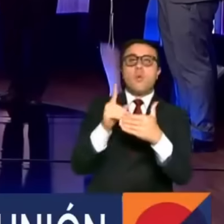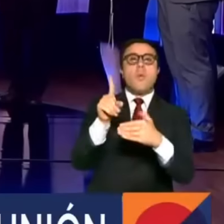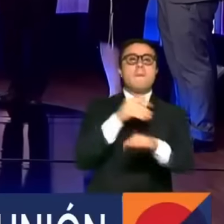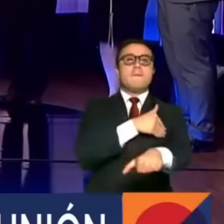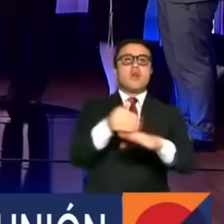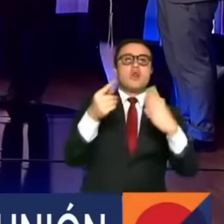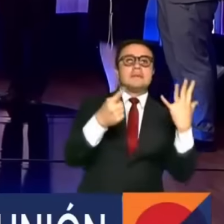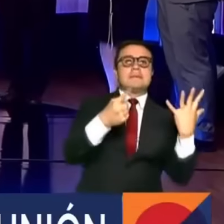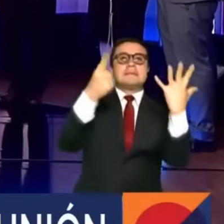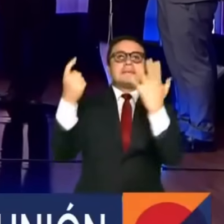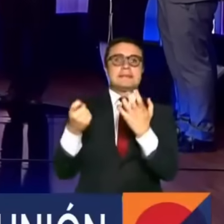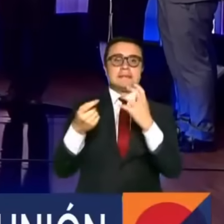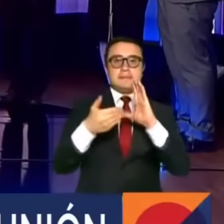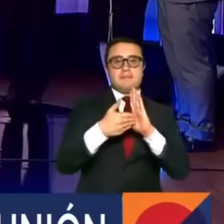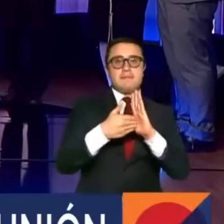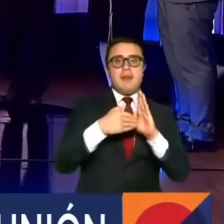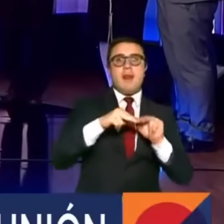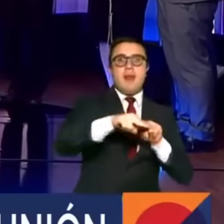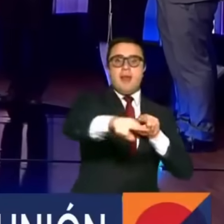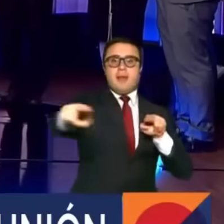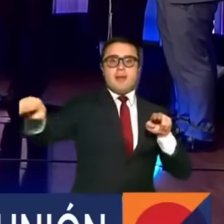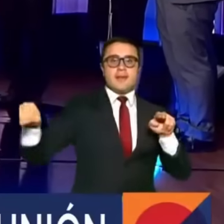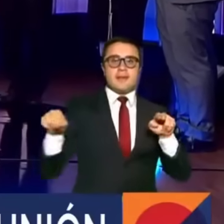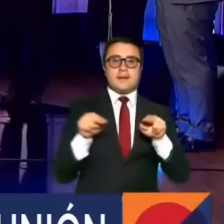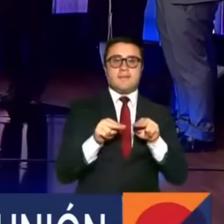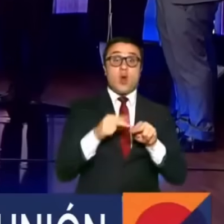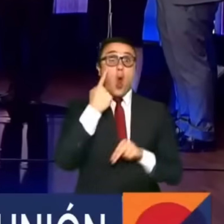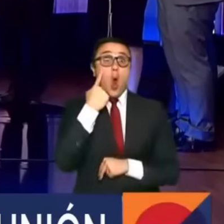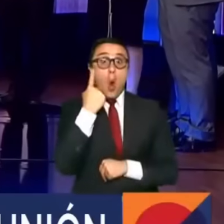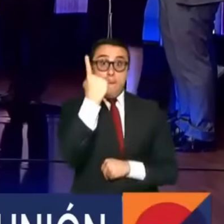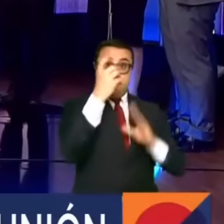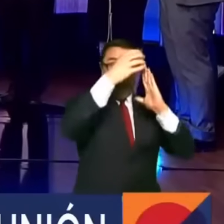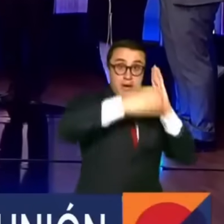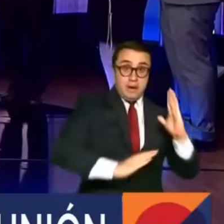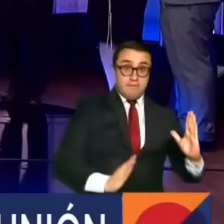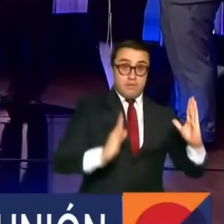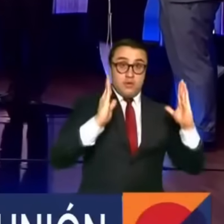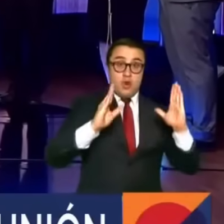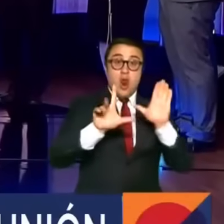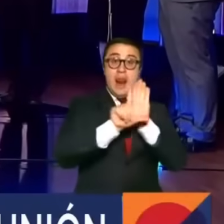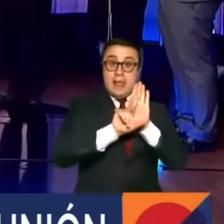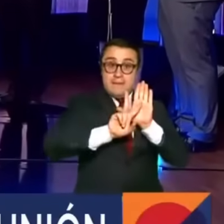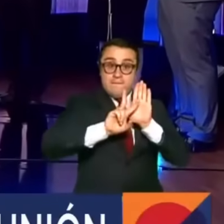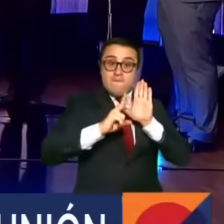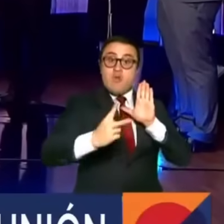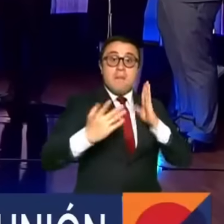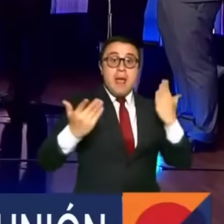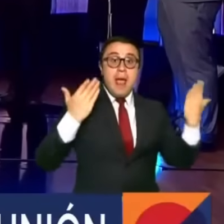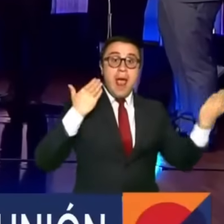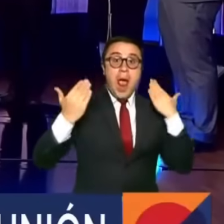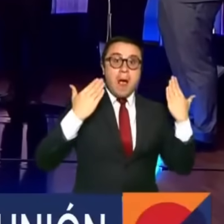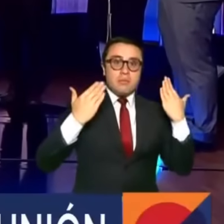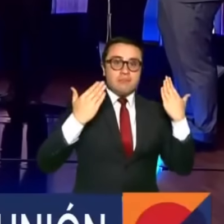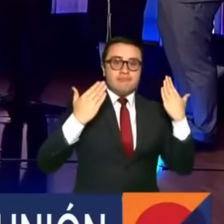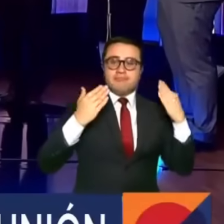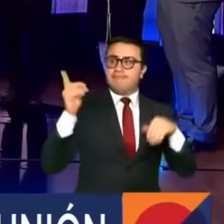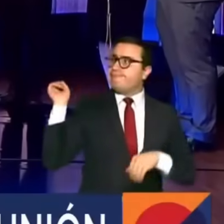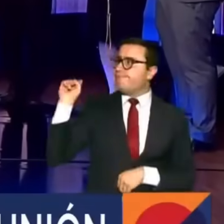Igualmente. Este es el capítulo reforma agraria. Se perdieron 4 años.